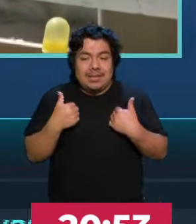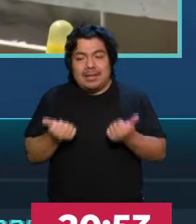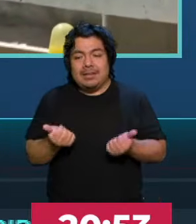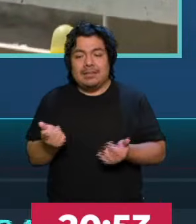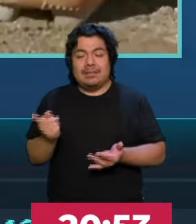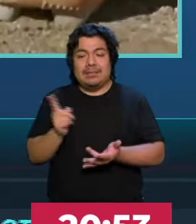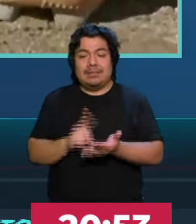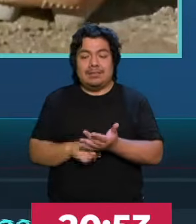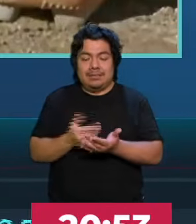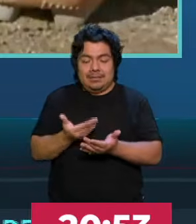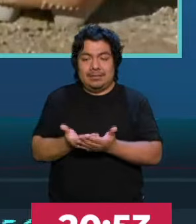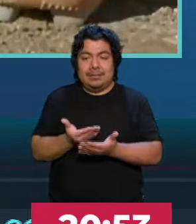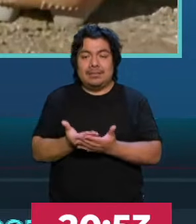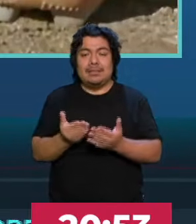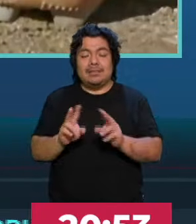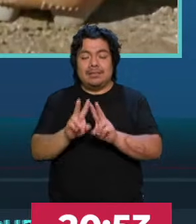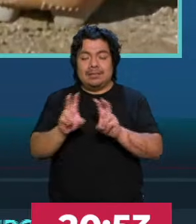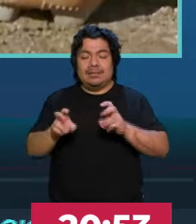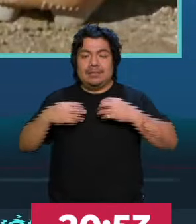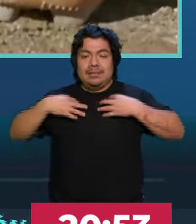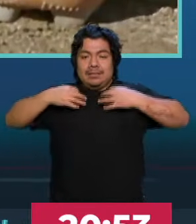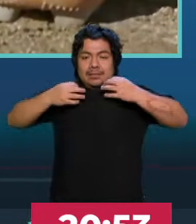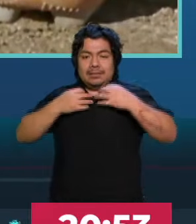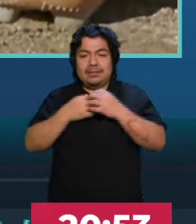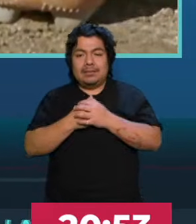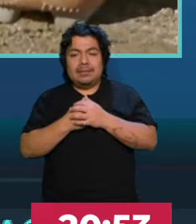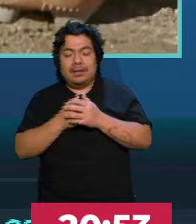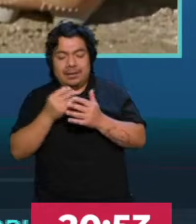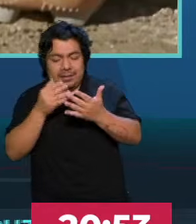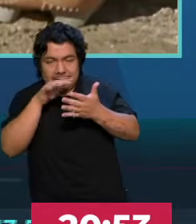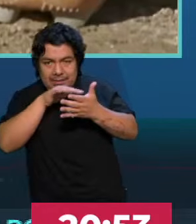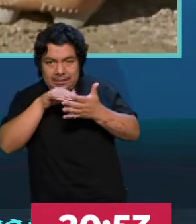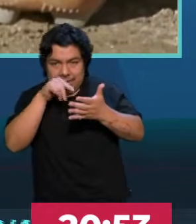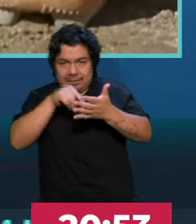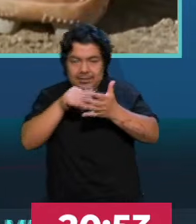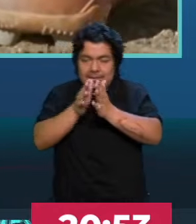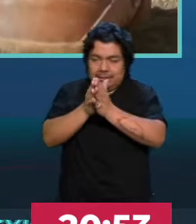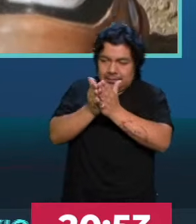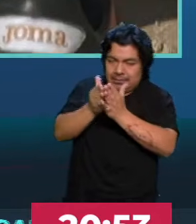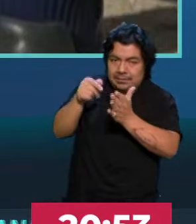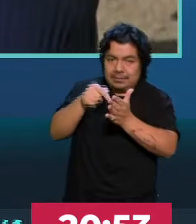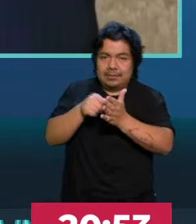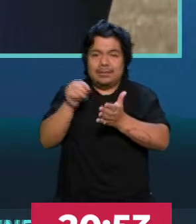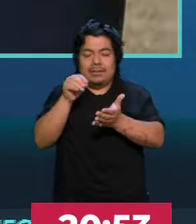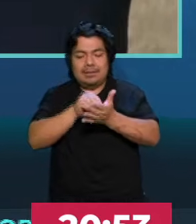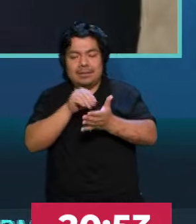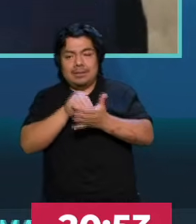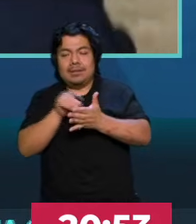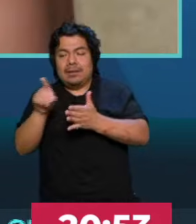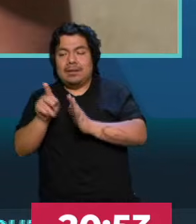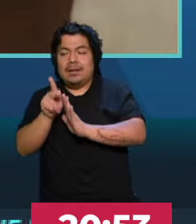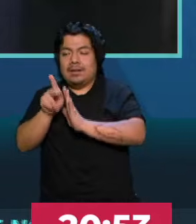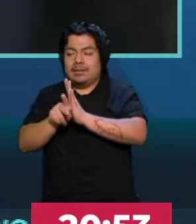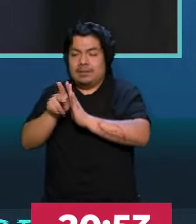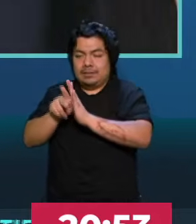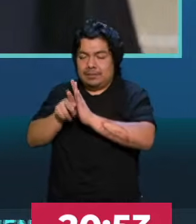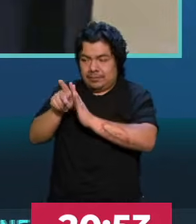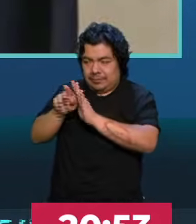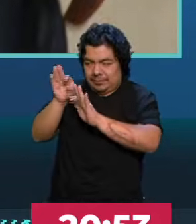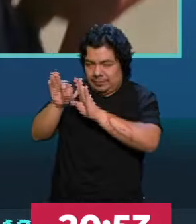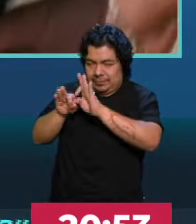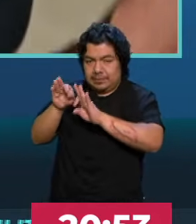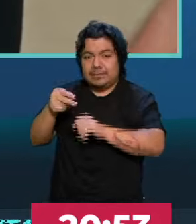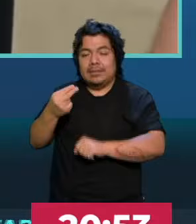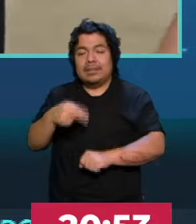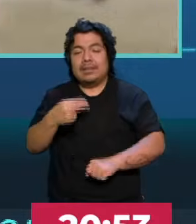y ahí está el tema. Y este texto inspira la película de la cual queremos hablar el día de hoy, que se